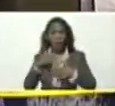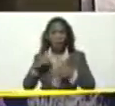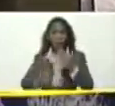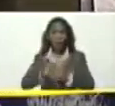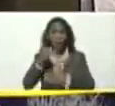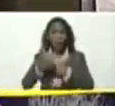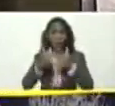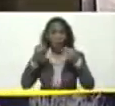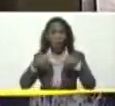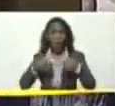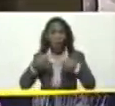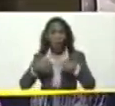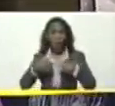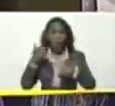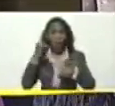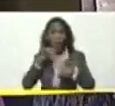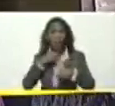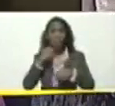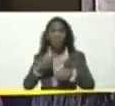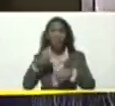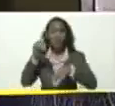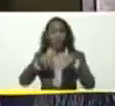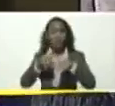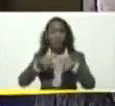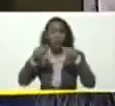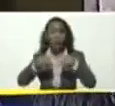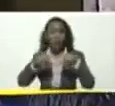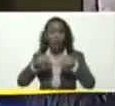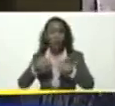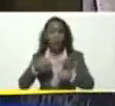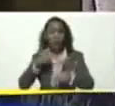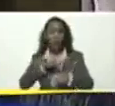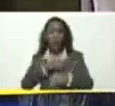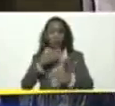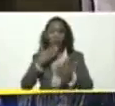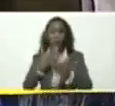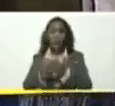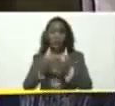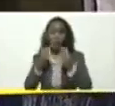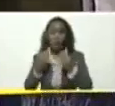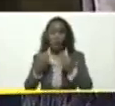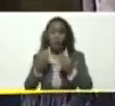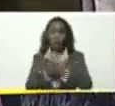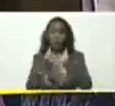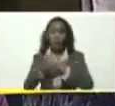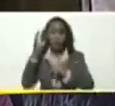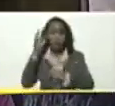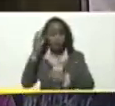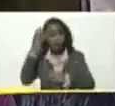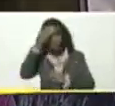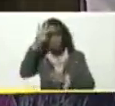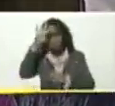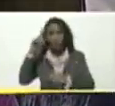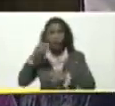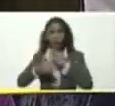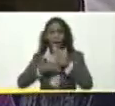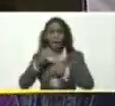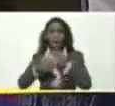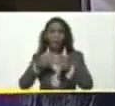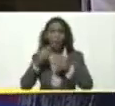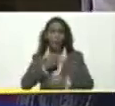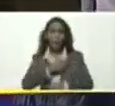proyecto hoy tienen voz y voto aquí. Y estamos muy agradecidas de que la mujer cubana haya